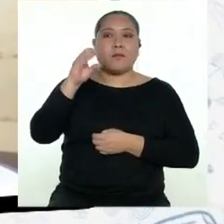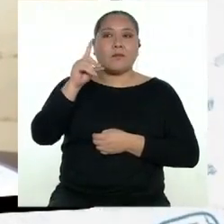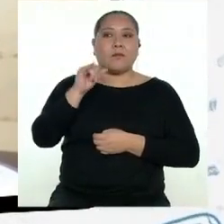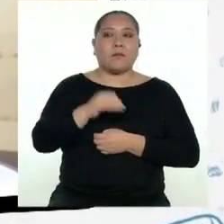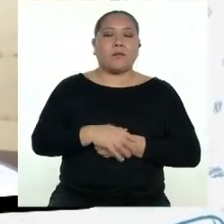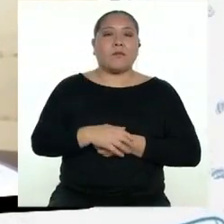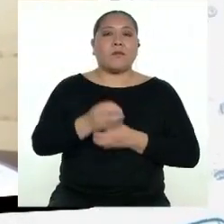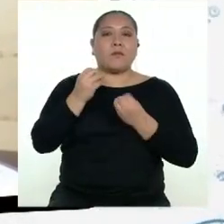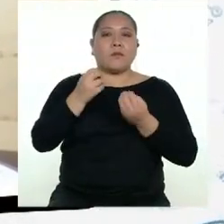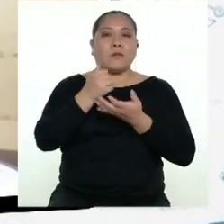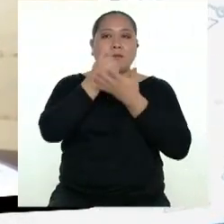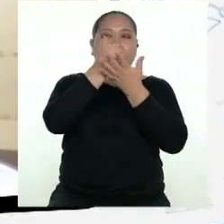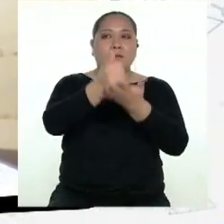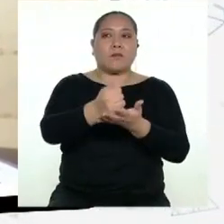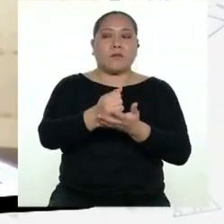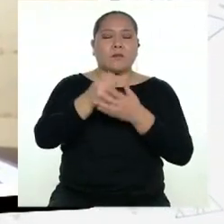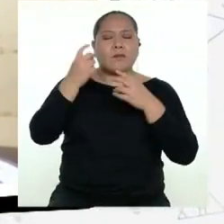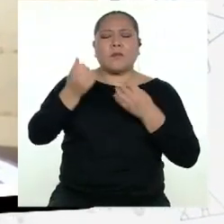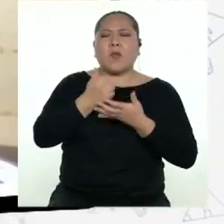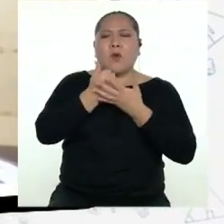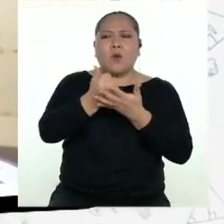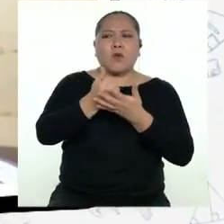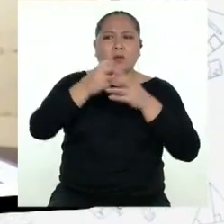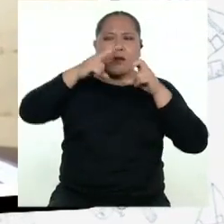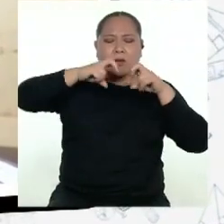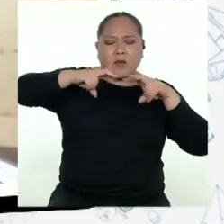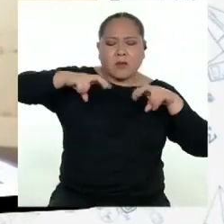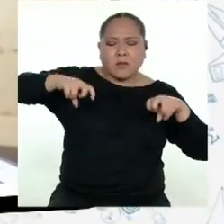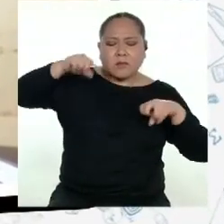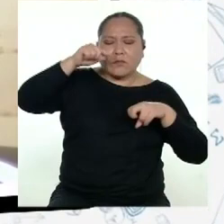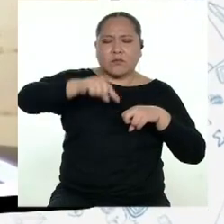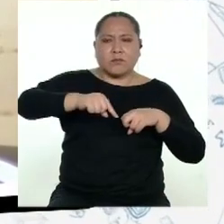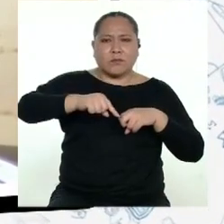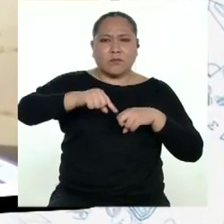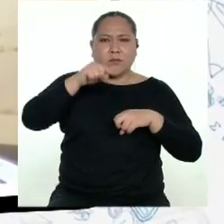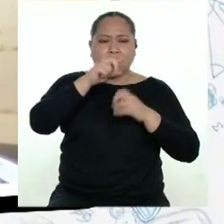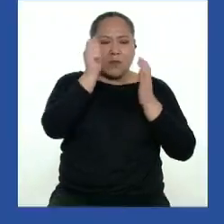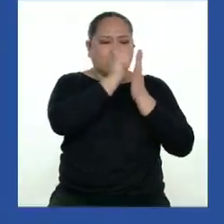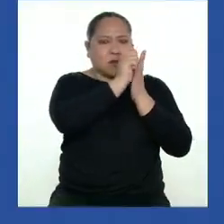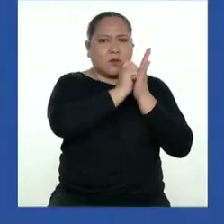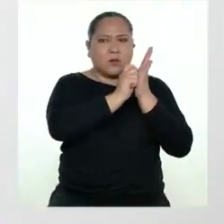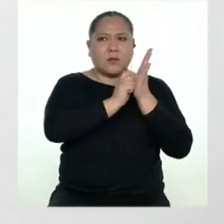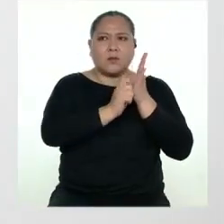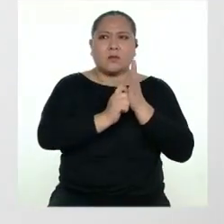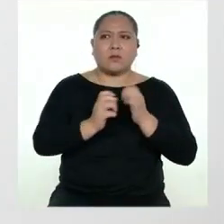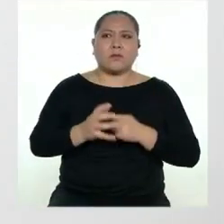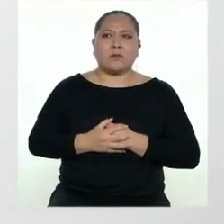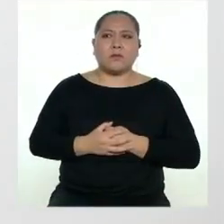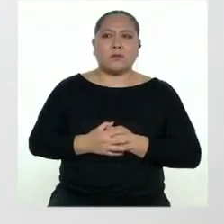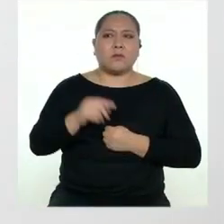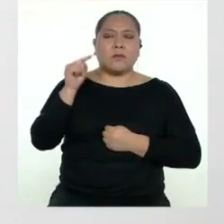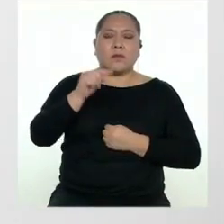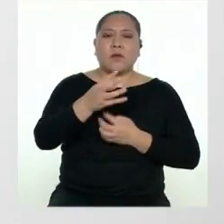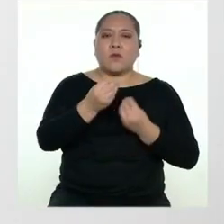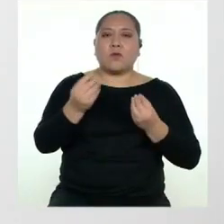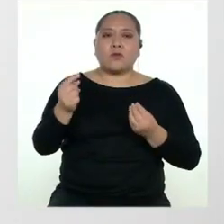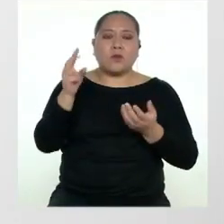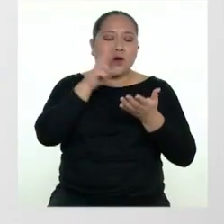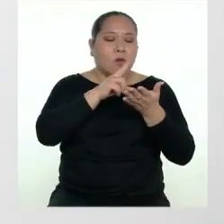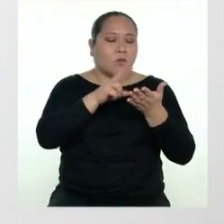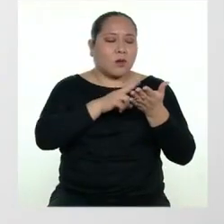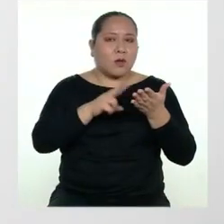puede ayudarnos el análisis de estos textos a tener una convivencia más sana en el hogar? Porque mucho de lo que hemos